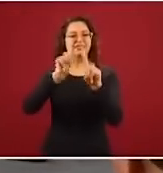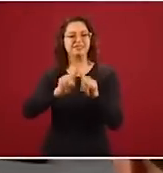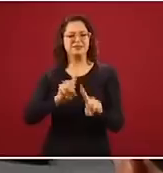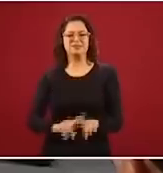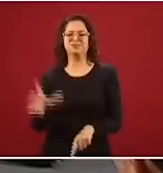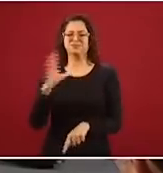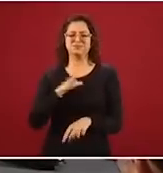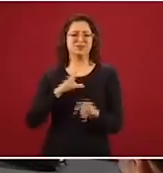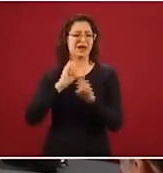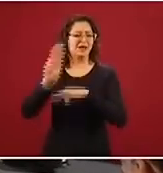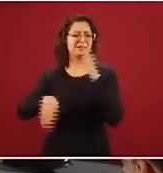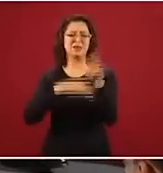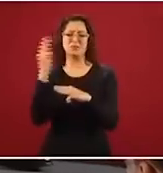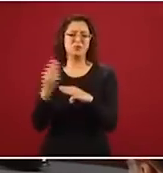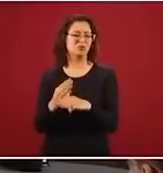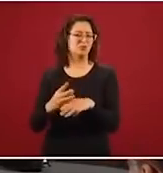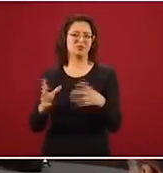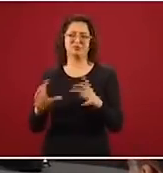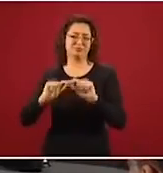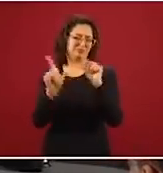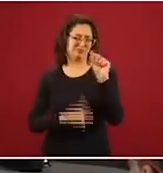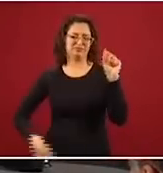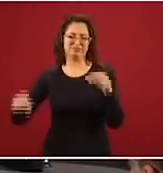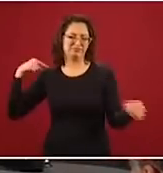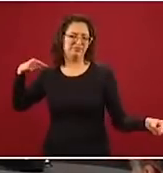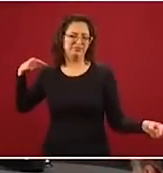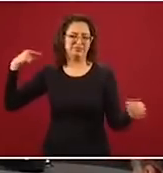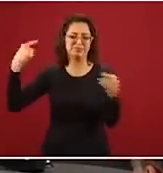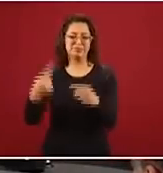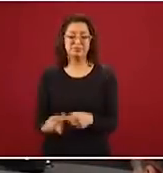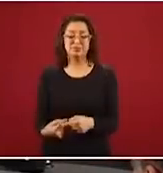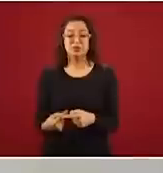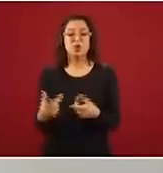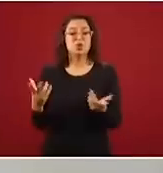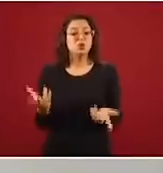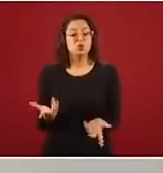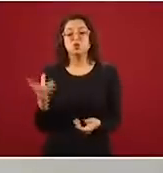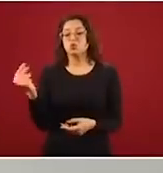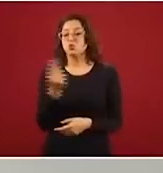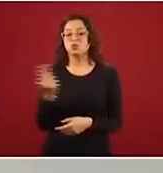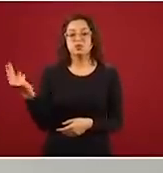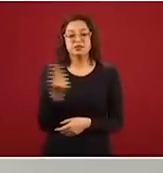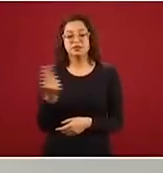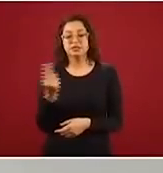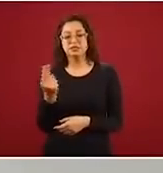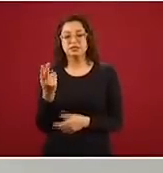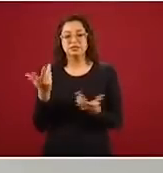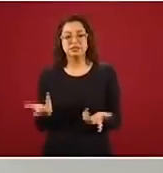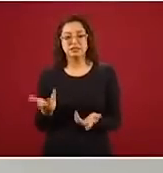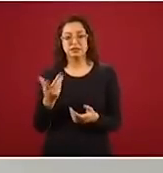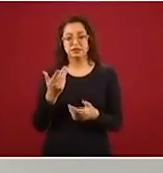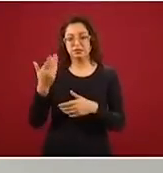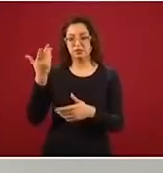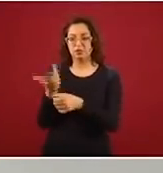existen en el mundo y en el país desde hace mucho tiempo, no hay necesidad de hacer un diagnóstico para el uso